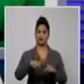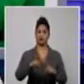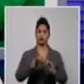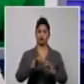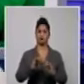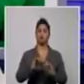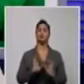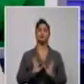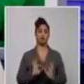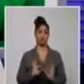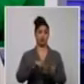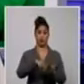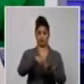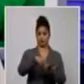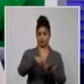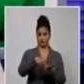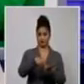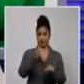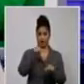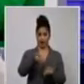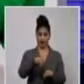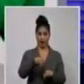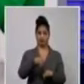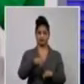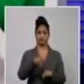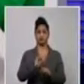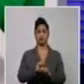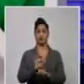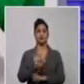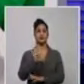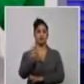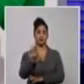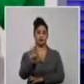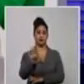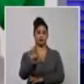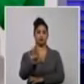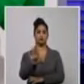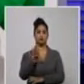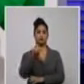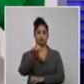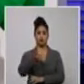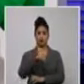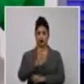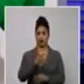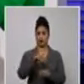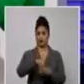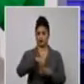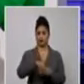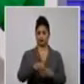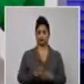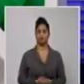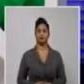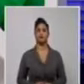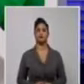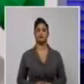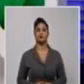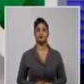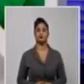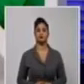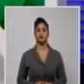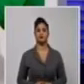de la Juventud se diagnostican 5 casos de transmisión autóctona en el día de ayer. Con